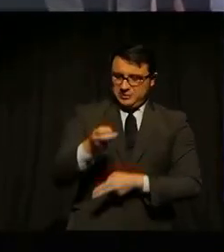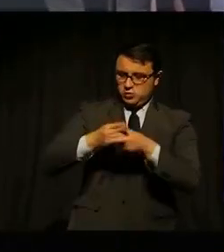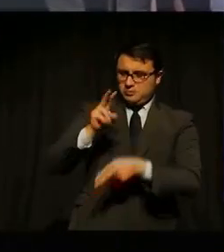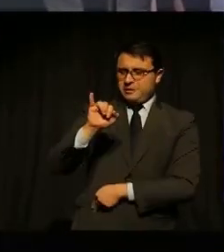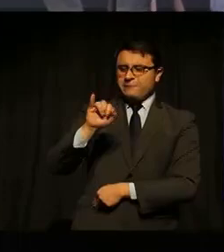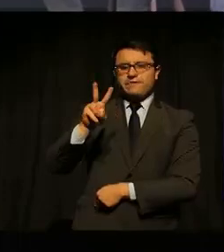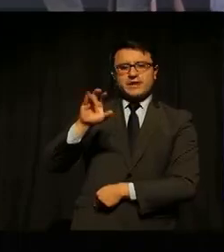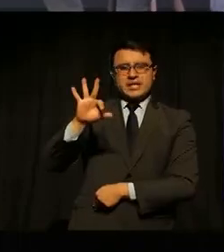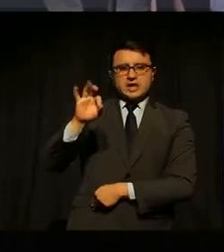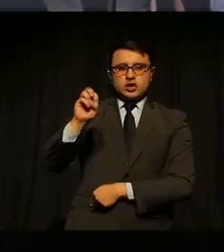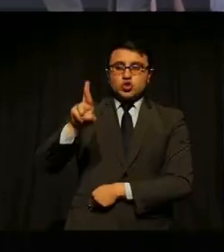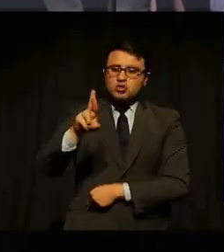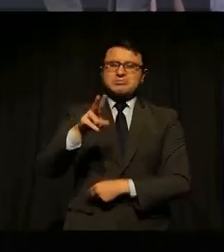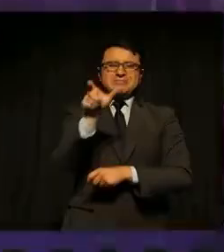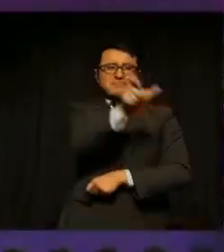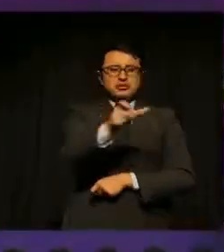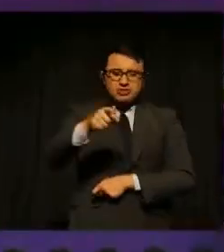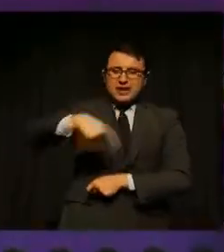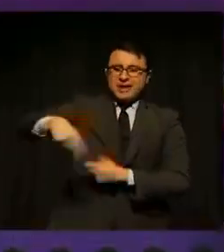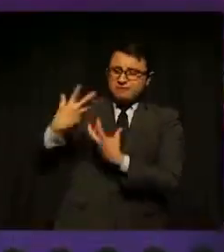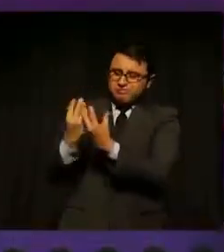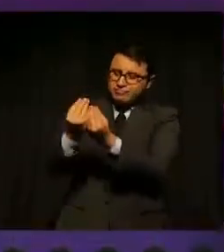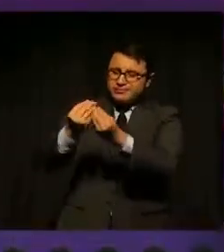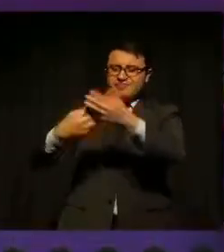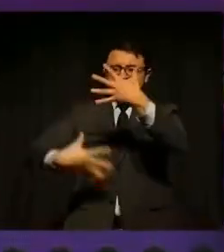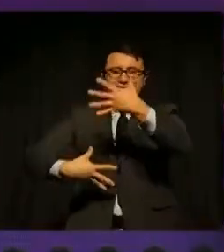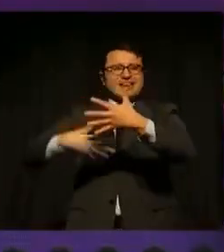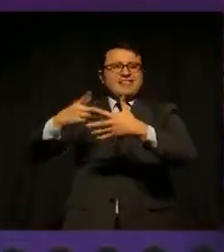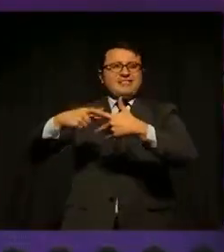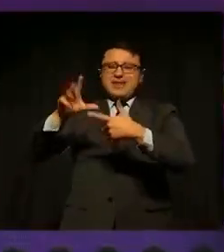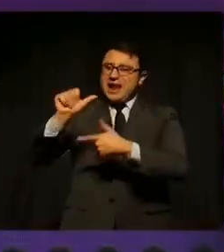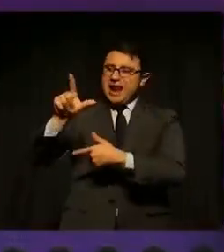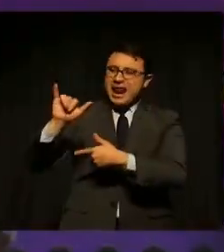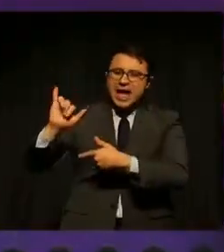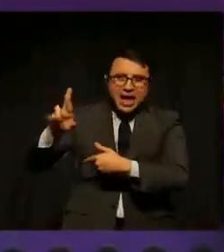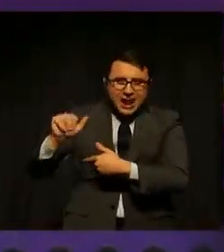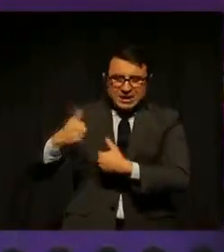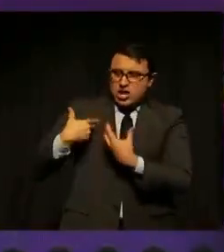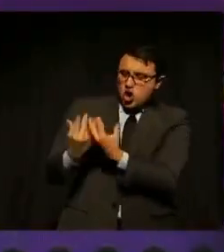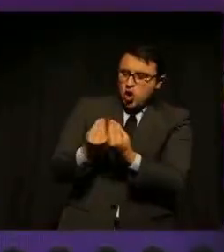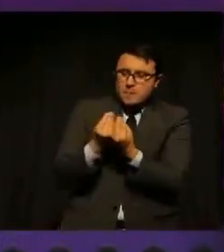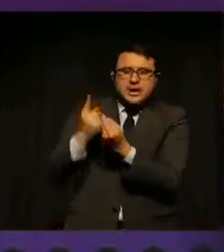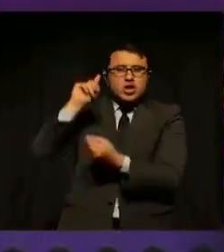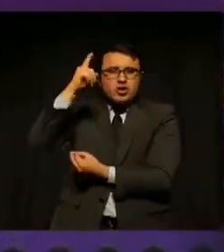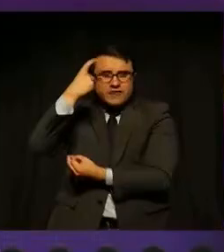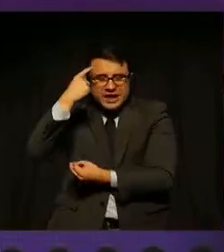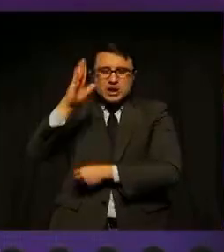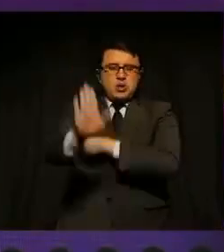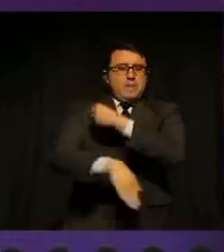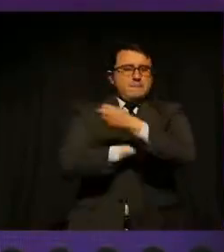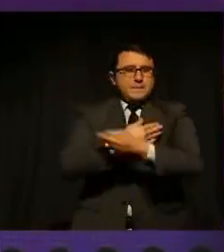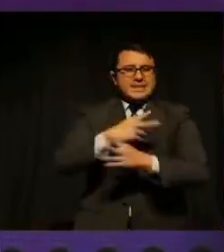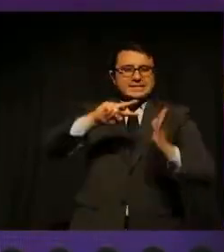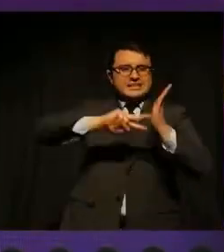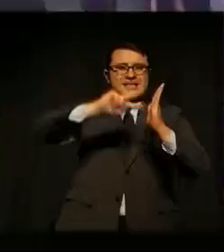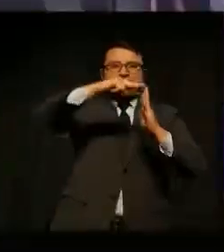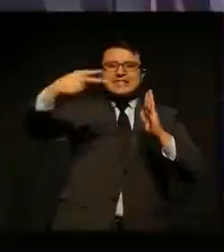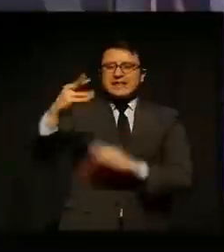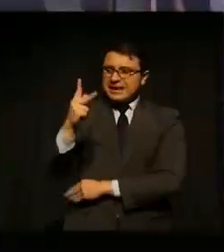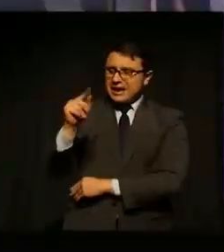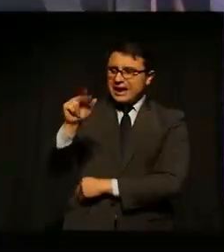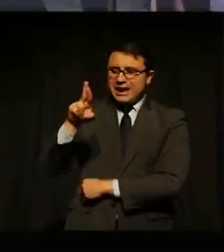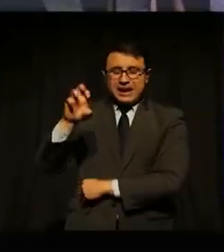el proceso de reactivación económica con clara parra con mis compañeros de gobierno con la ministra karen y podemos hoy